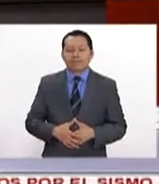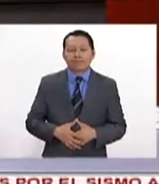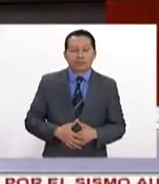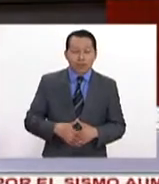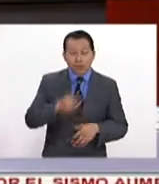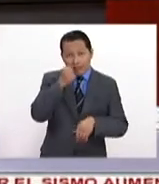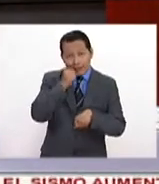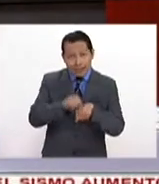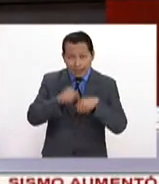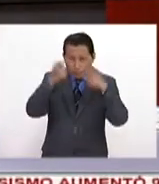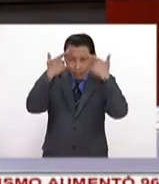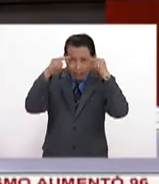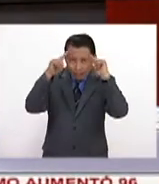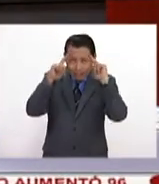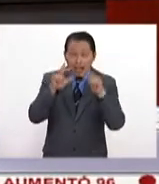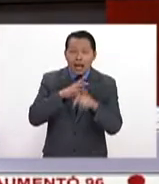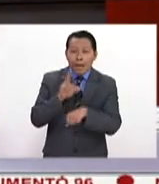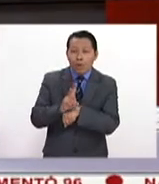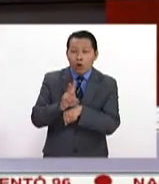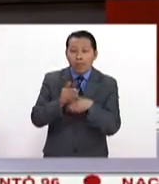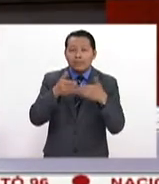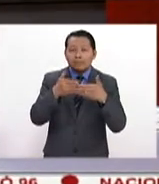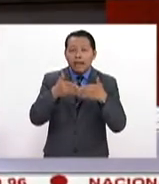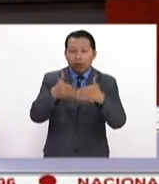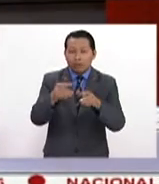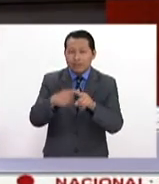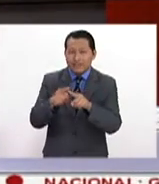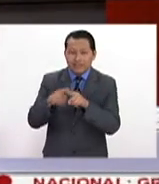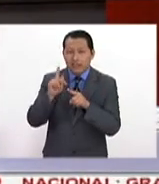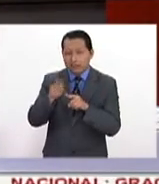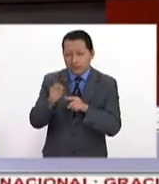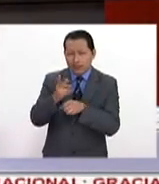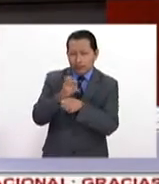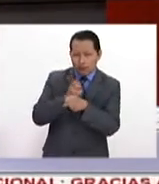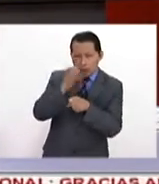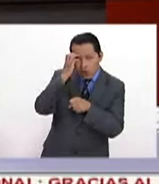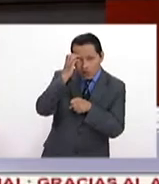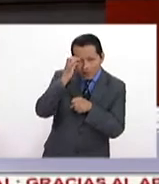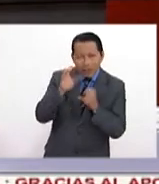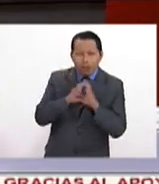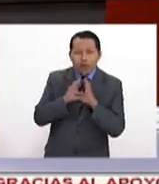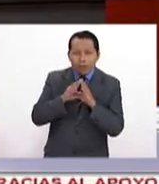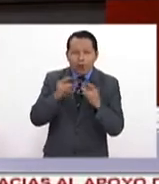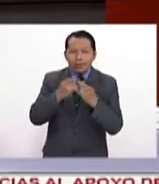La Secretaría de Marina aumentó la revisión de buques y barcos. Ahora le invito a conocer la historia